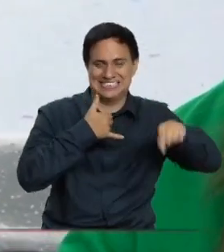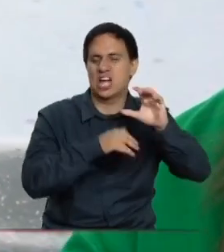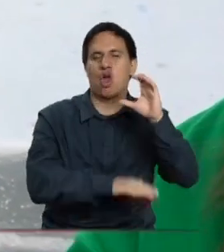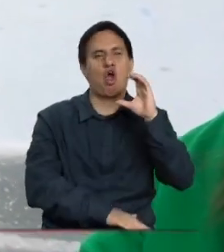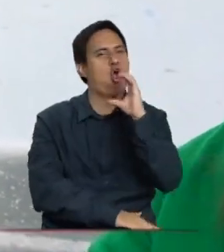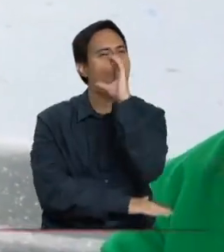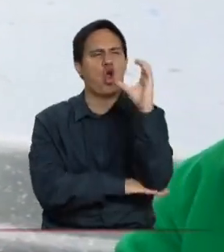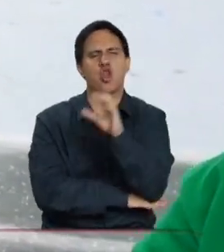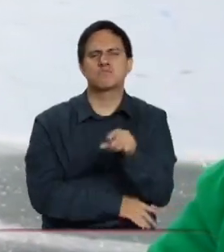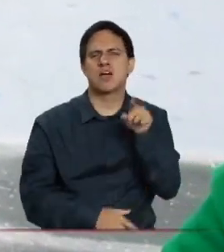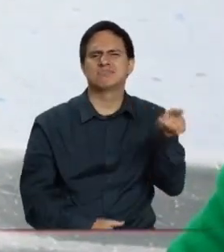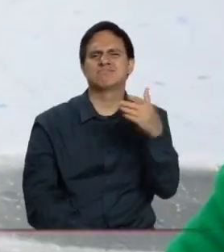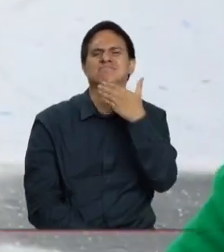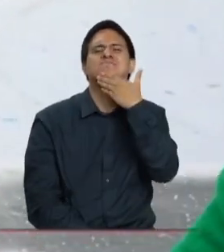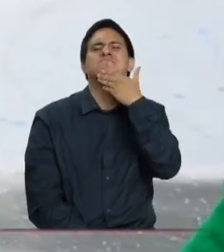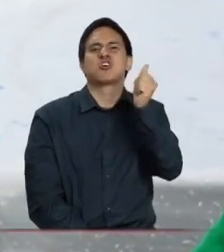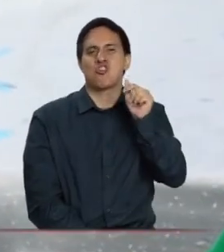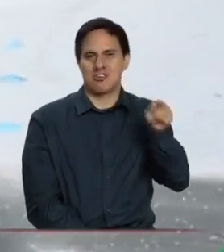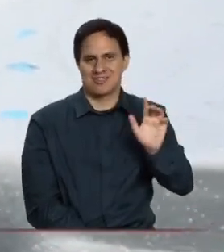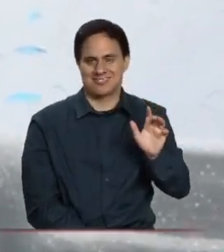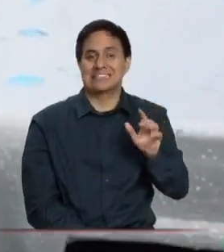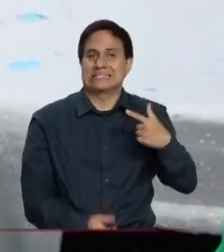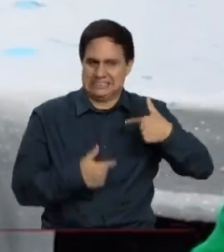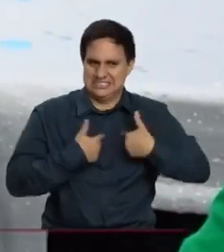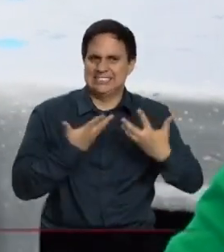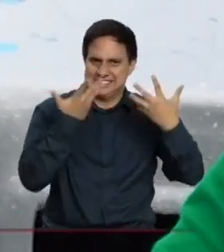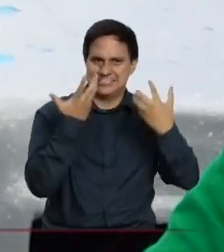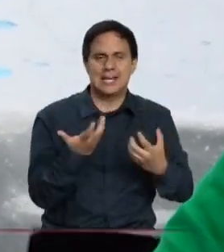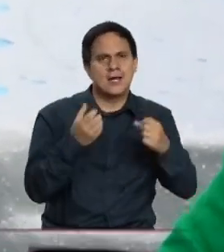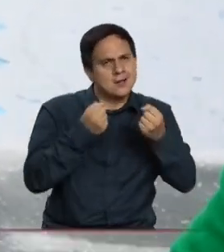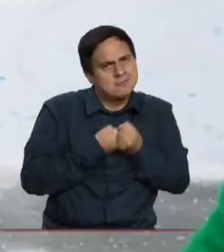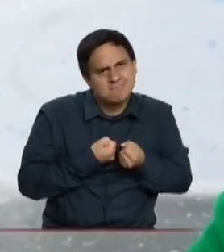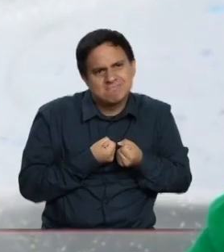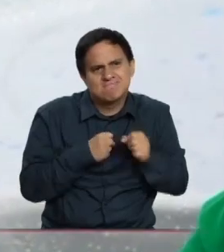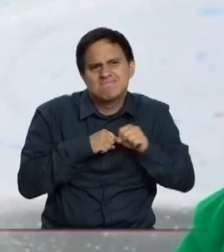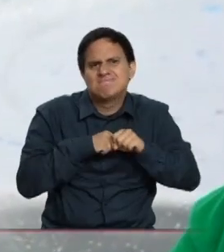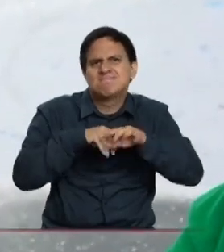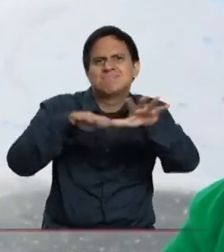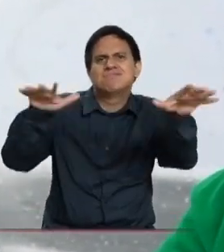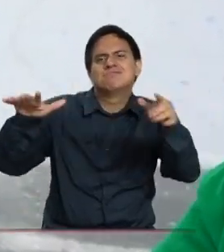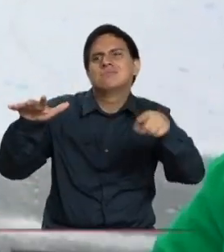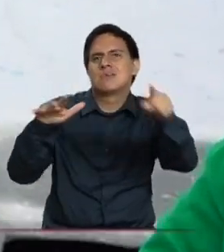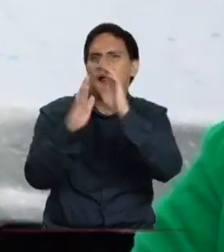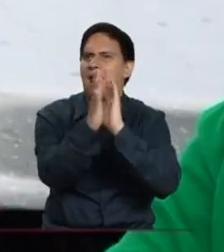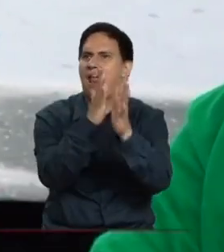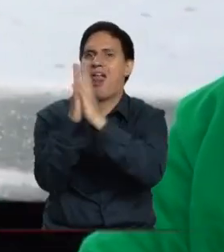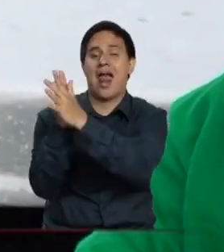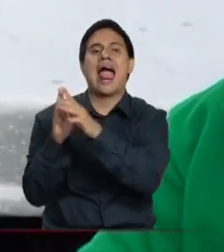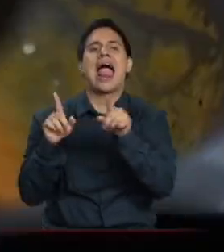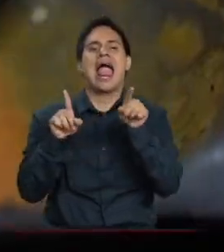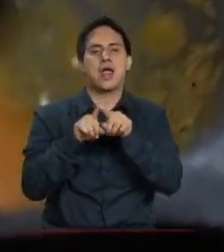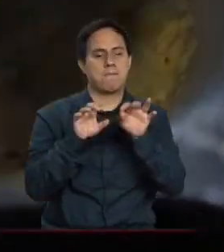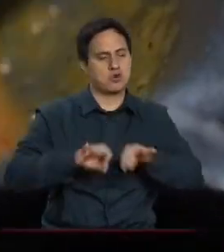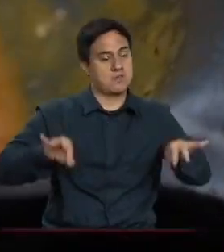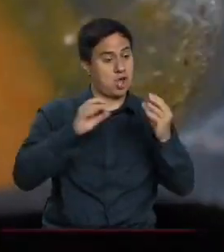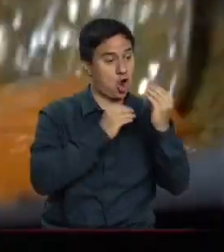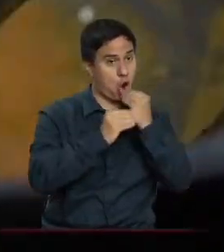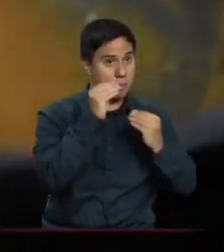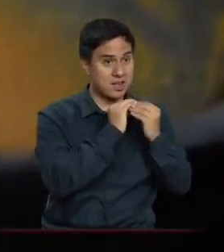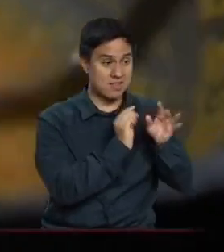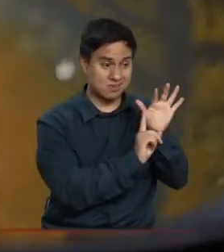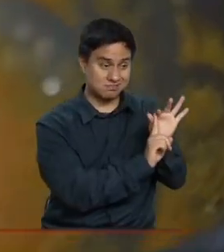Colombia entonces necesitamos declarar nuestra cocina tradicional como un patrimonio inmaterial de la nación y